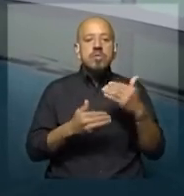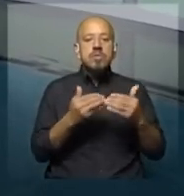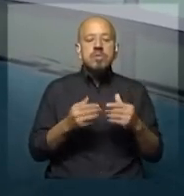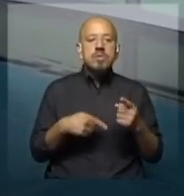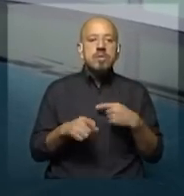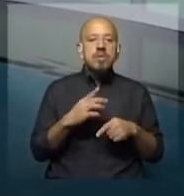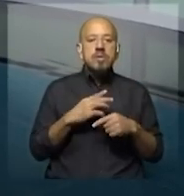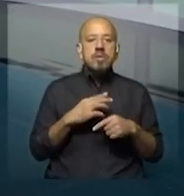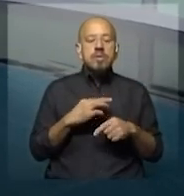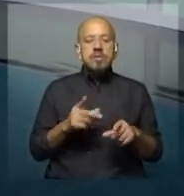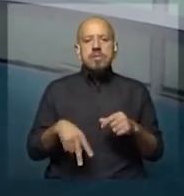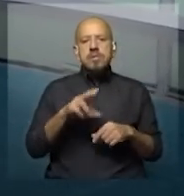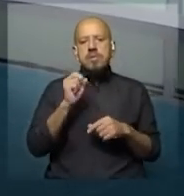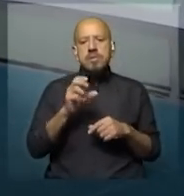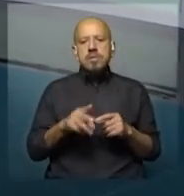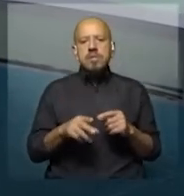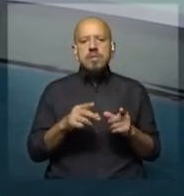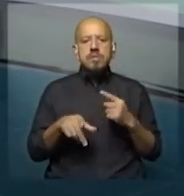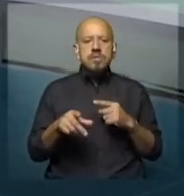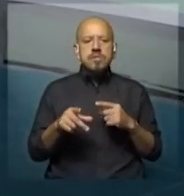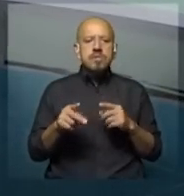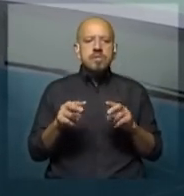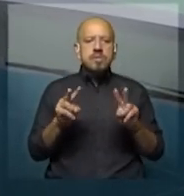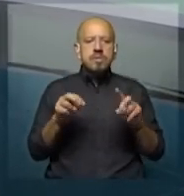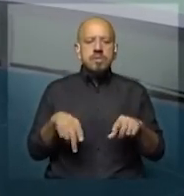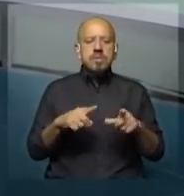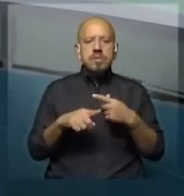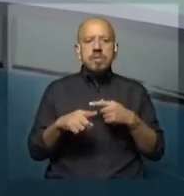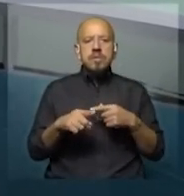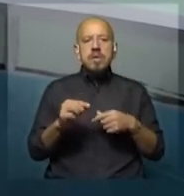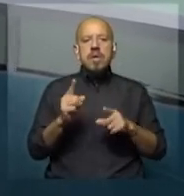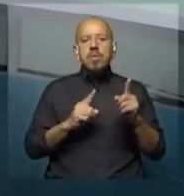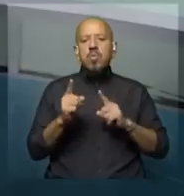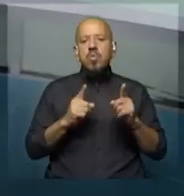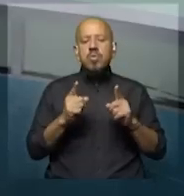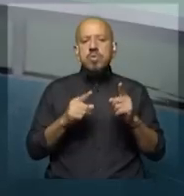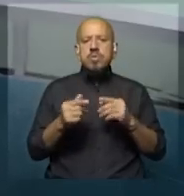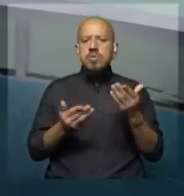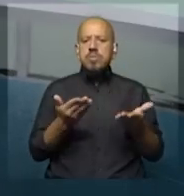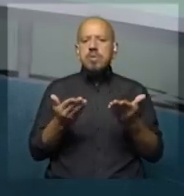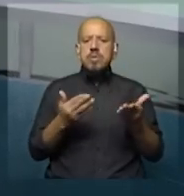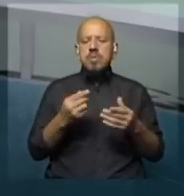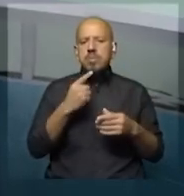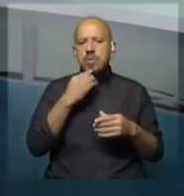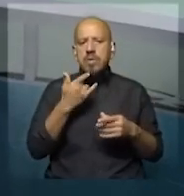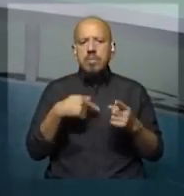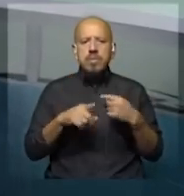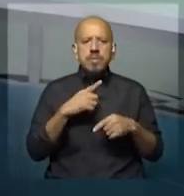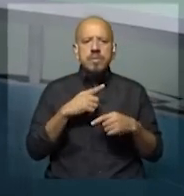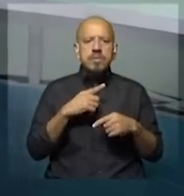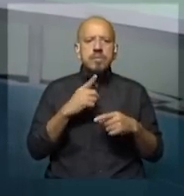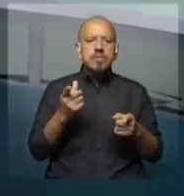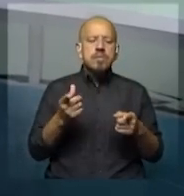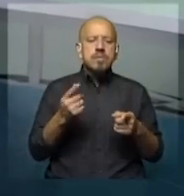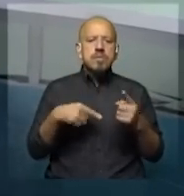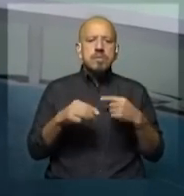despertó diversas críticas e incluso cuestionamientos de especialistas algunos la compartan con otros delitos por ejemplo ingresar unos